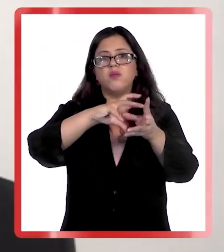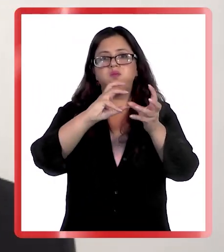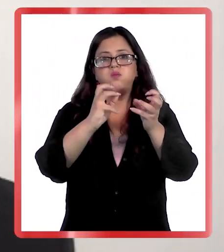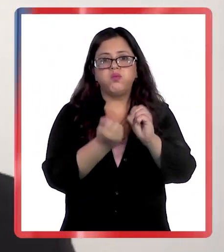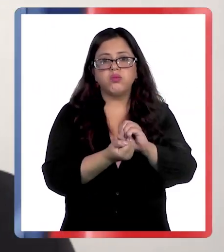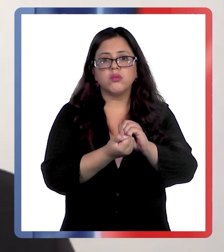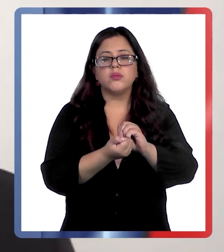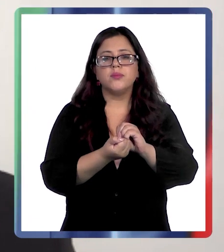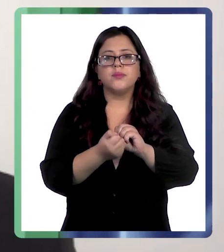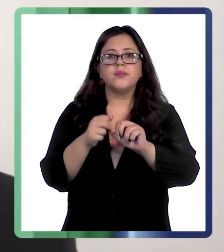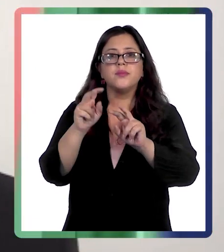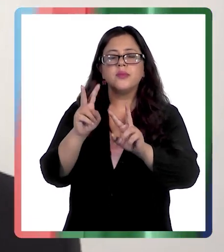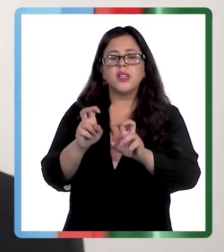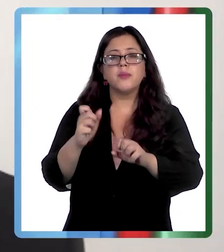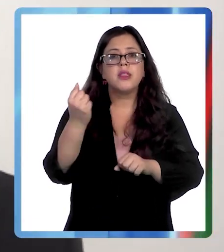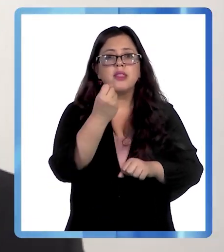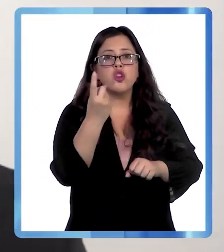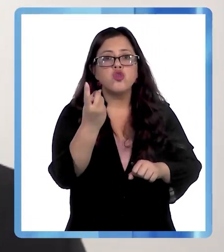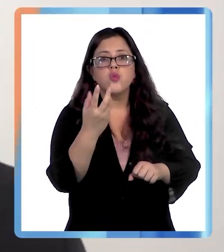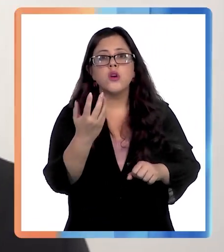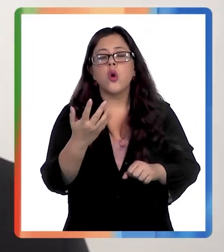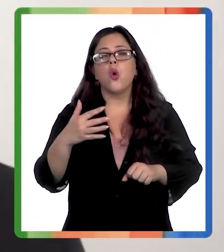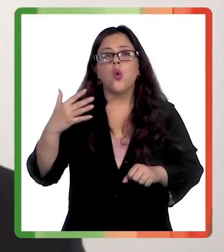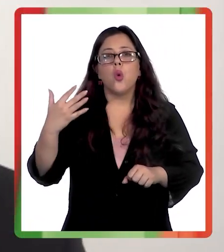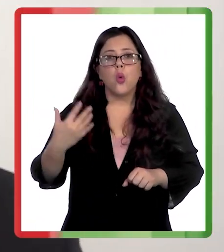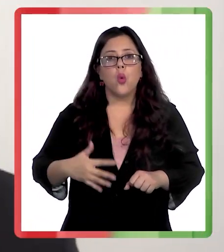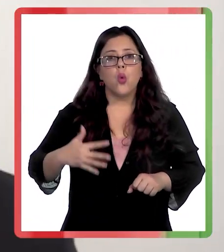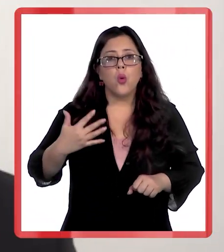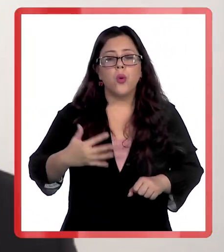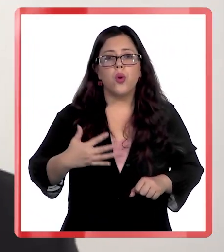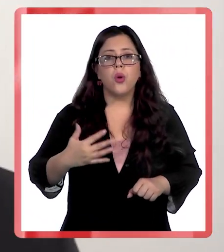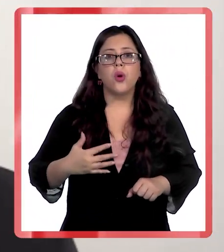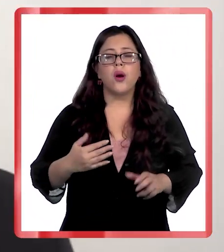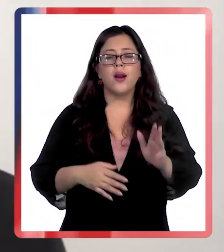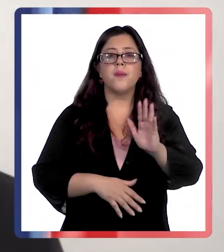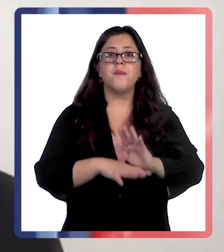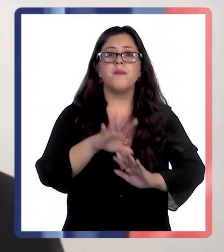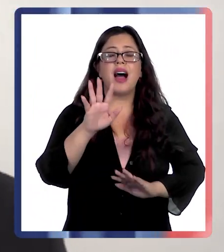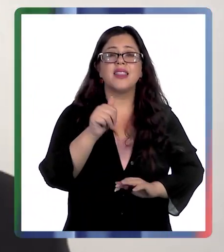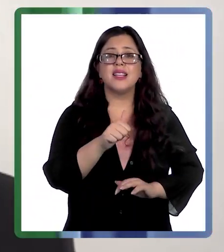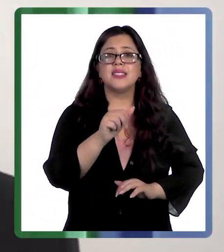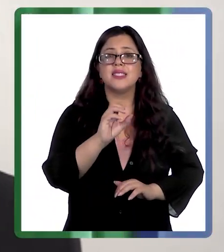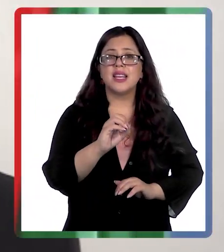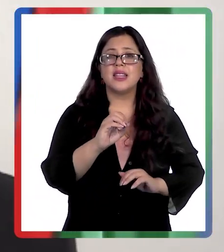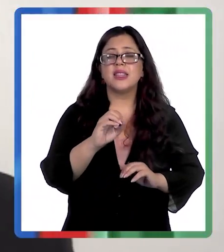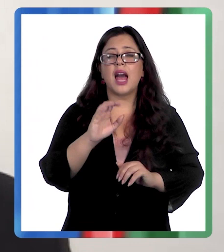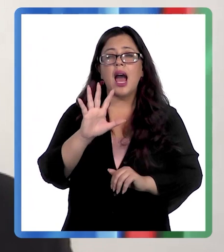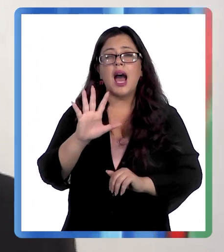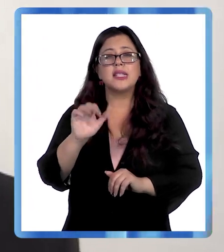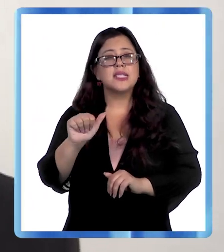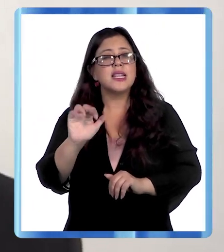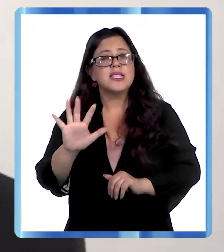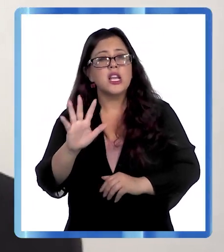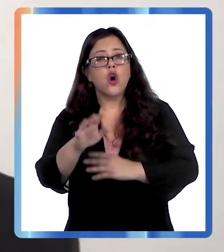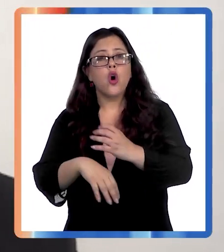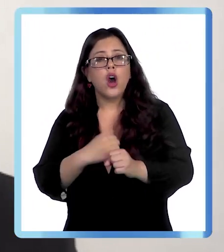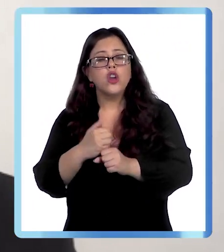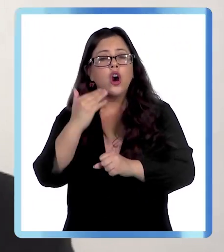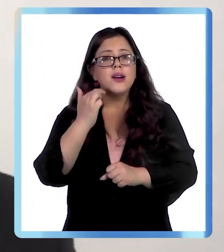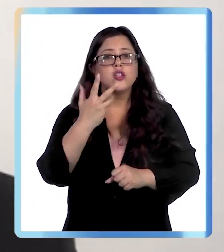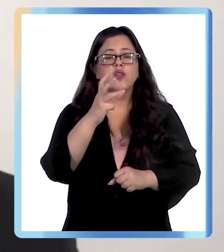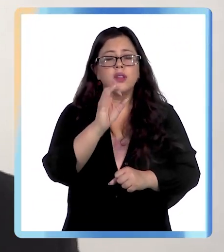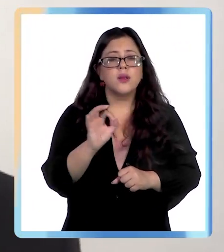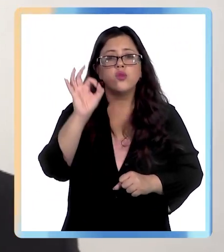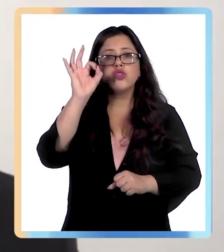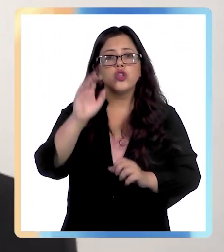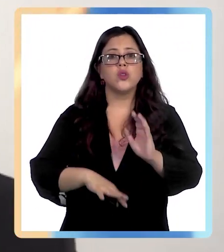perdiéndose las estadísticas son groseras la verdad sobre los 60 65 años casi el 90